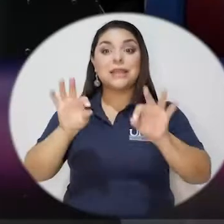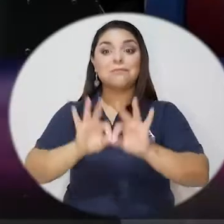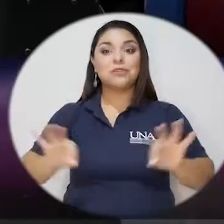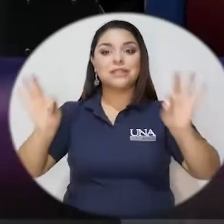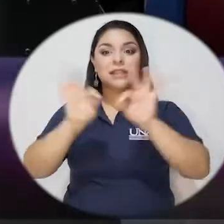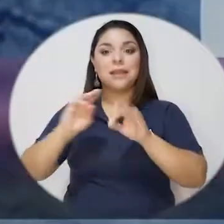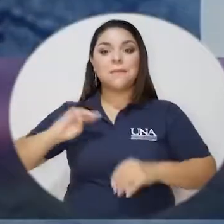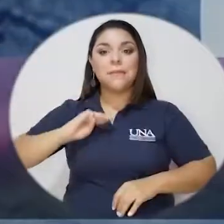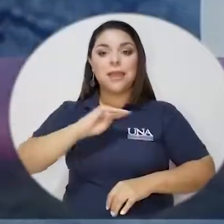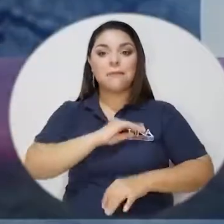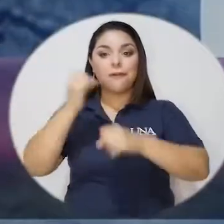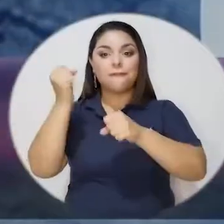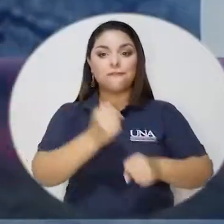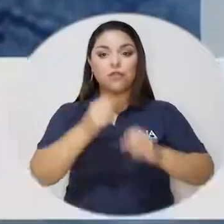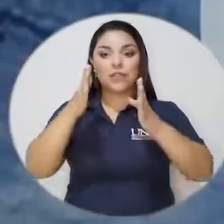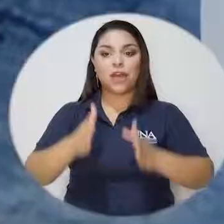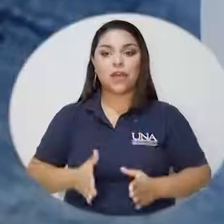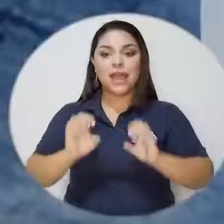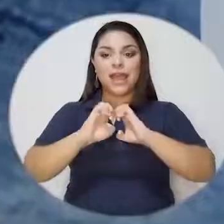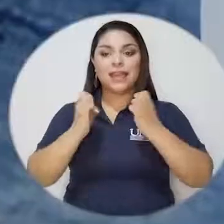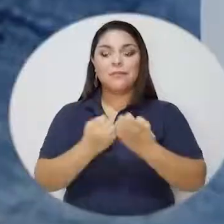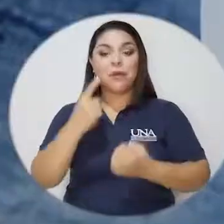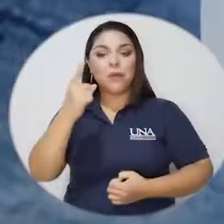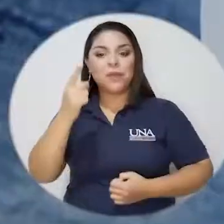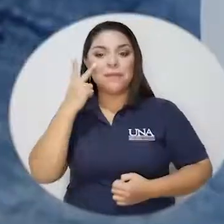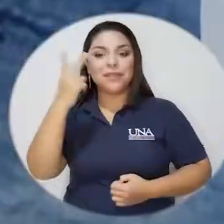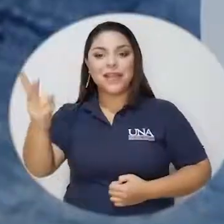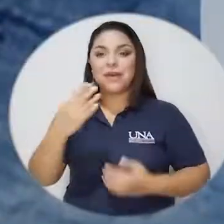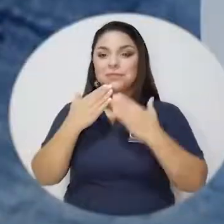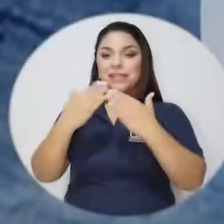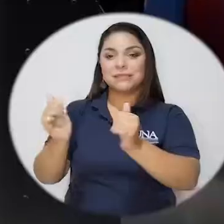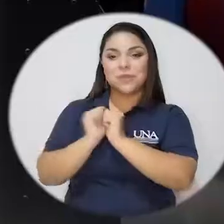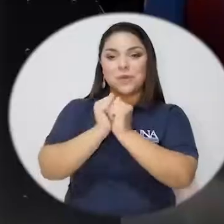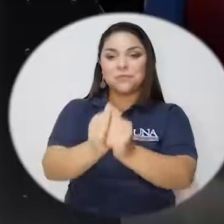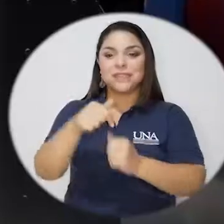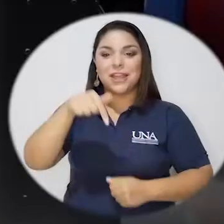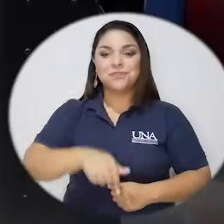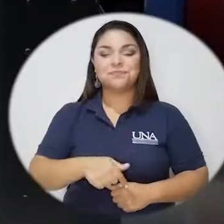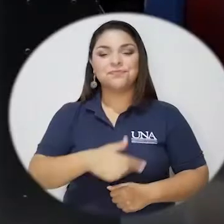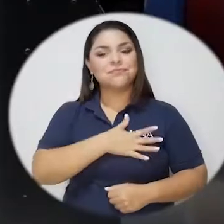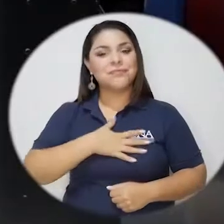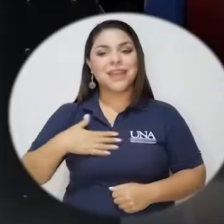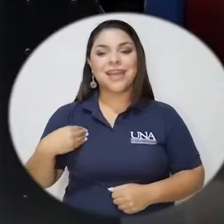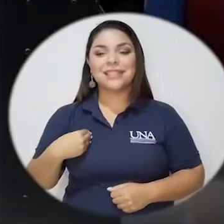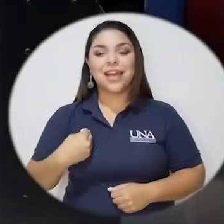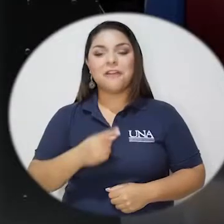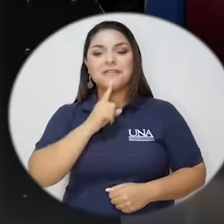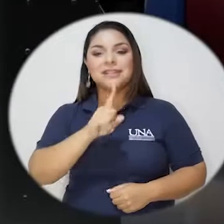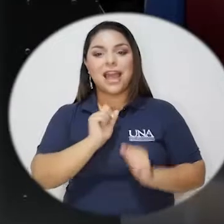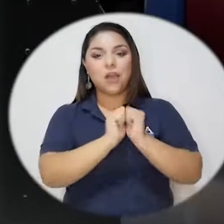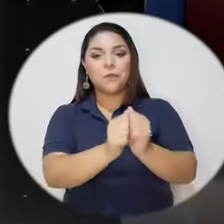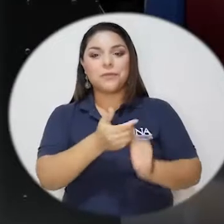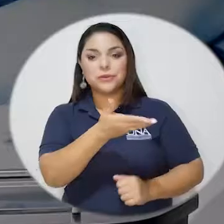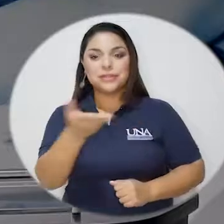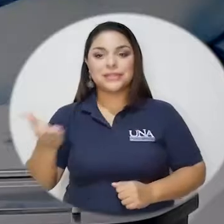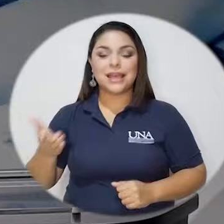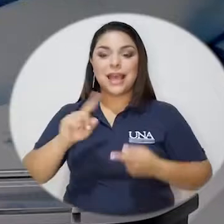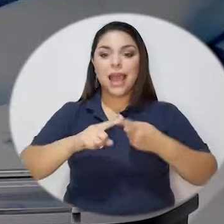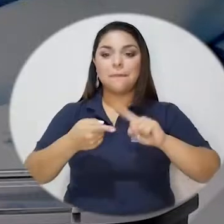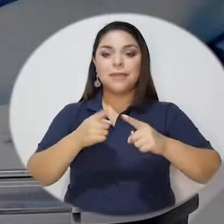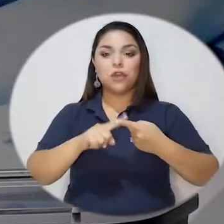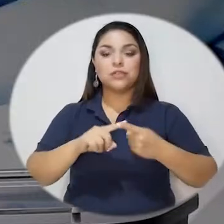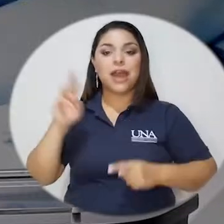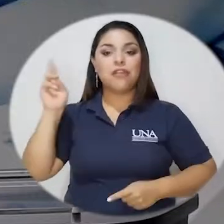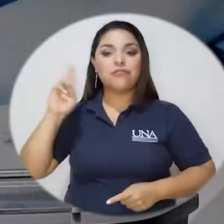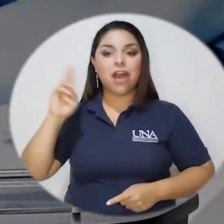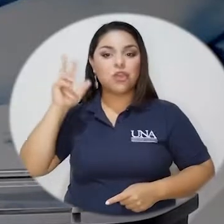importante, miembro fundador del equipo de Una Mirada. Muchas gracias, don Olman, por estar aquí con nosotros. Encantado de estar con ustedes, Maribel, y con los amigos de